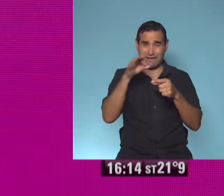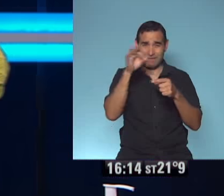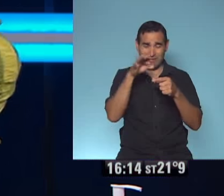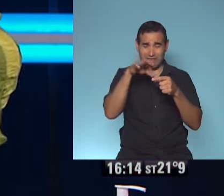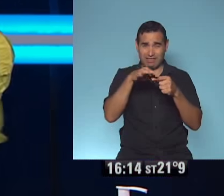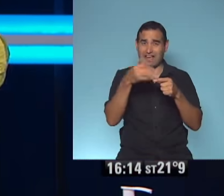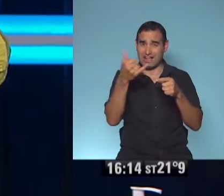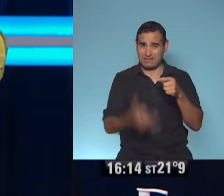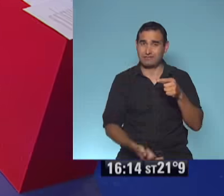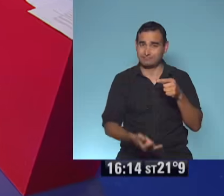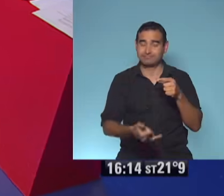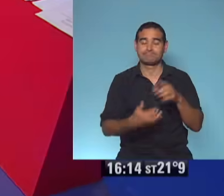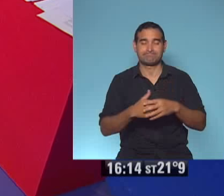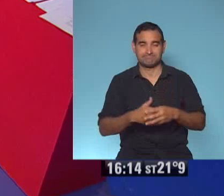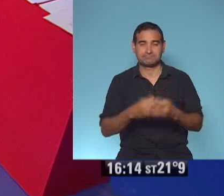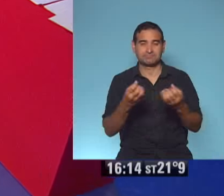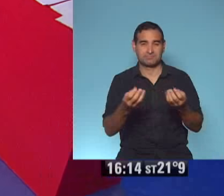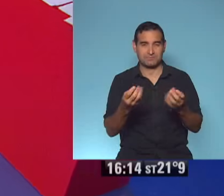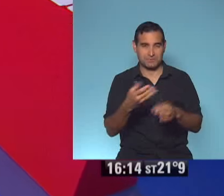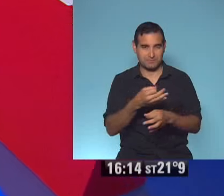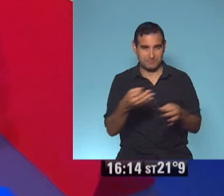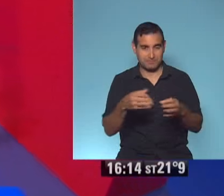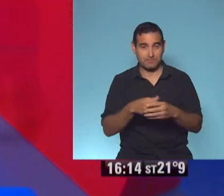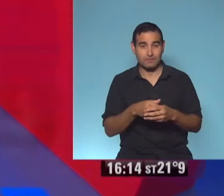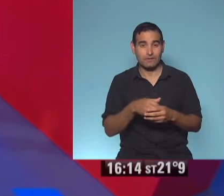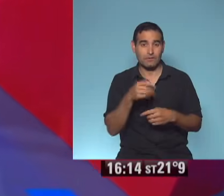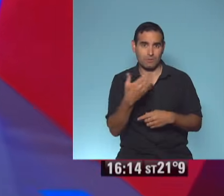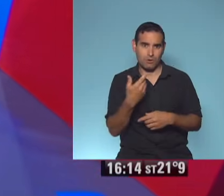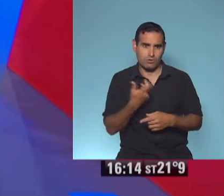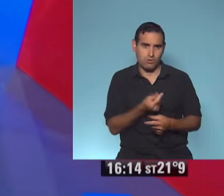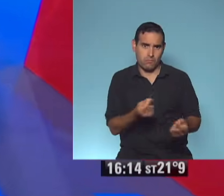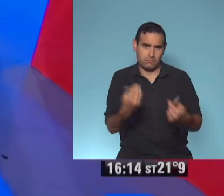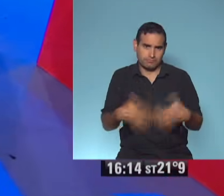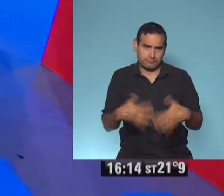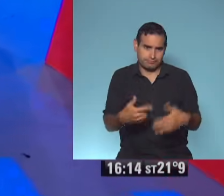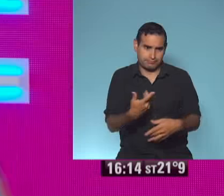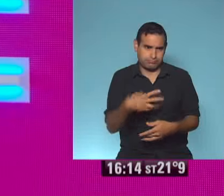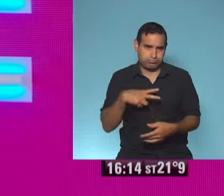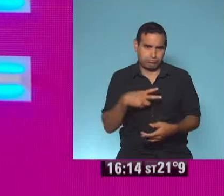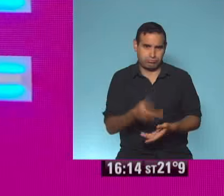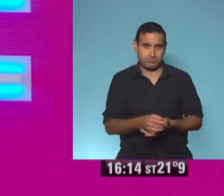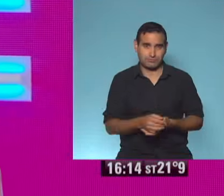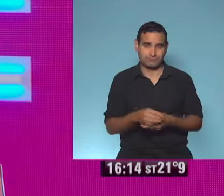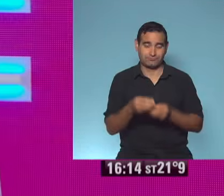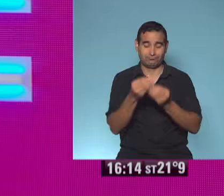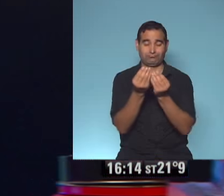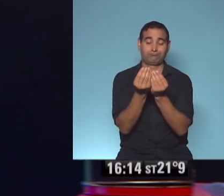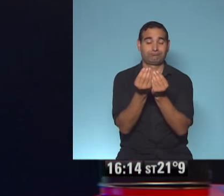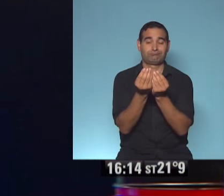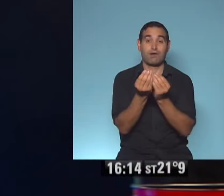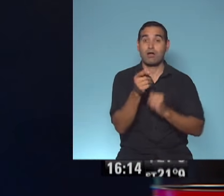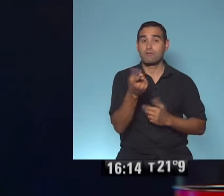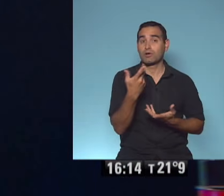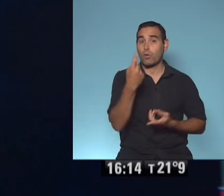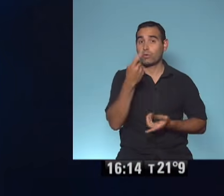billetes. Muy bien. Exacto. Muy bien, perfecto. Uy, ahora podés comprarme un montón de cosas, Roberto. ¿No te querés llevar un